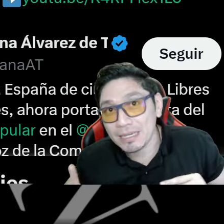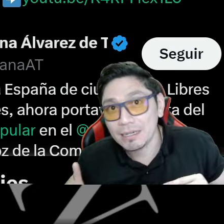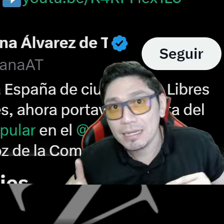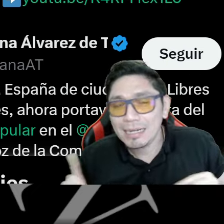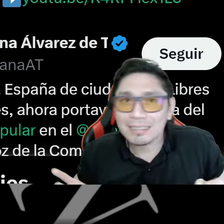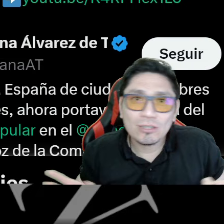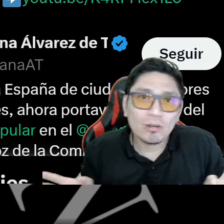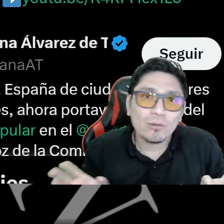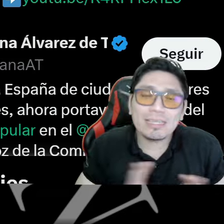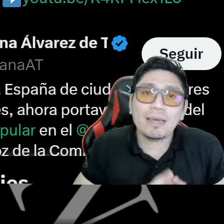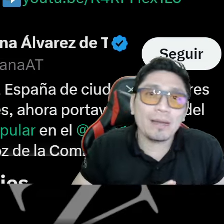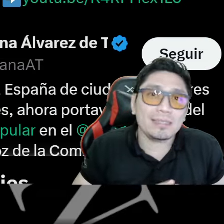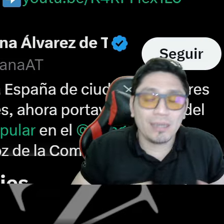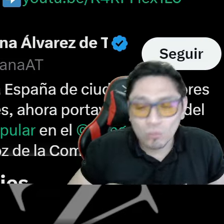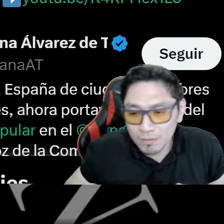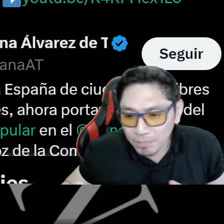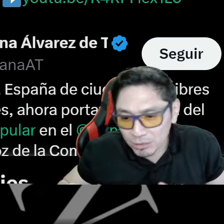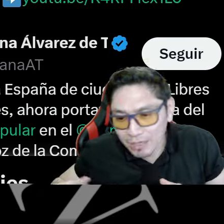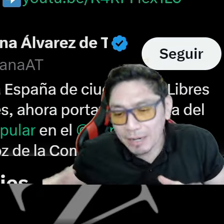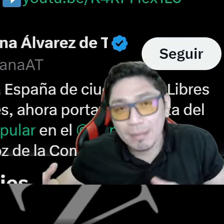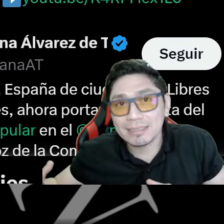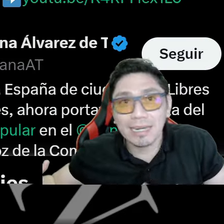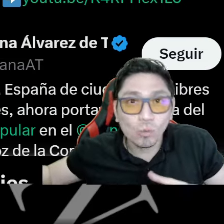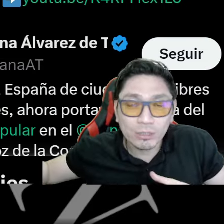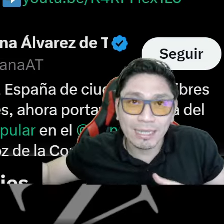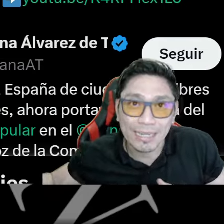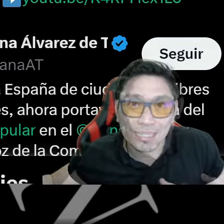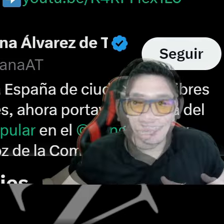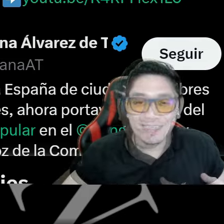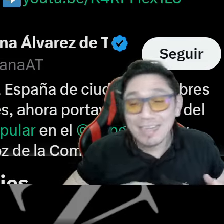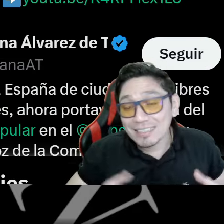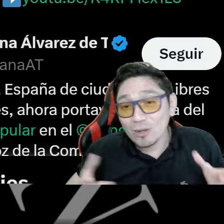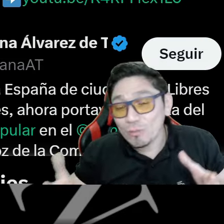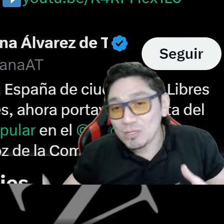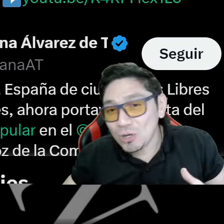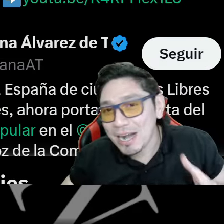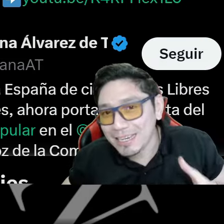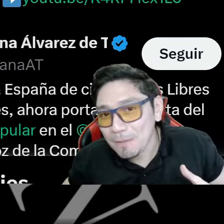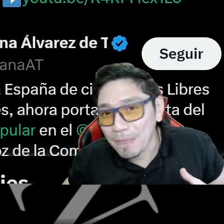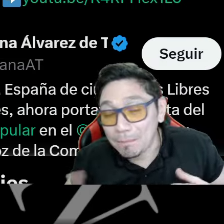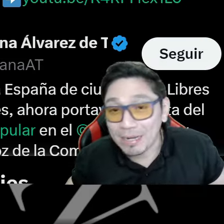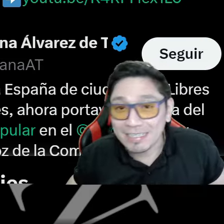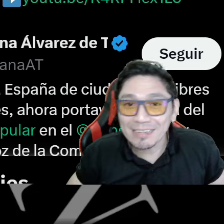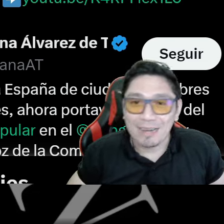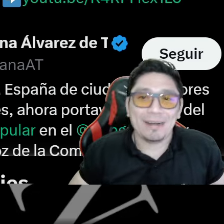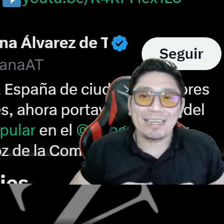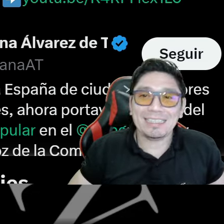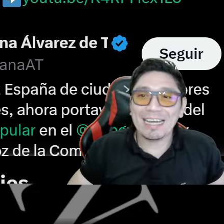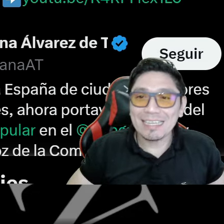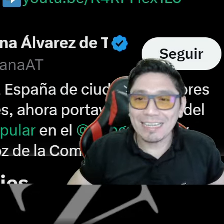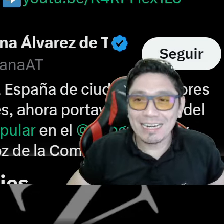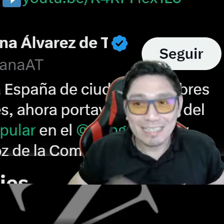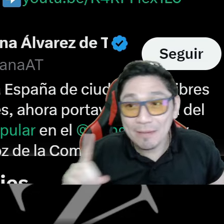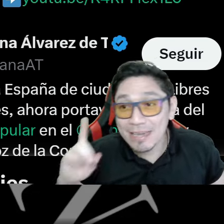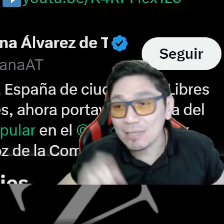España la señora no es nada más que un personaje más de la ultraderecha Y es que como mencionan aquí al parecer La marquesa